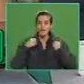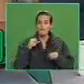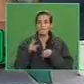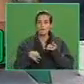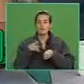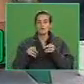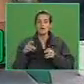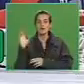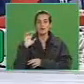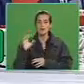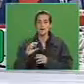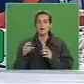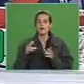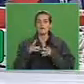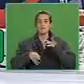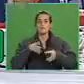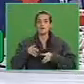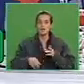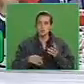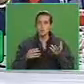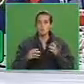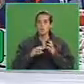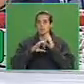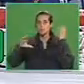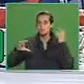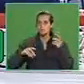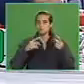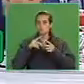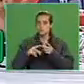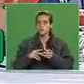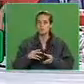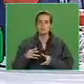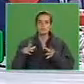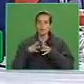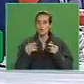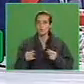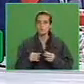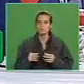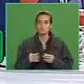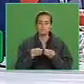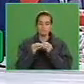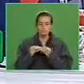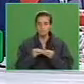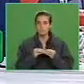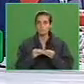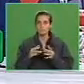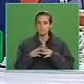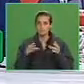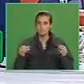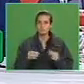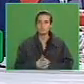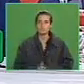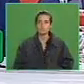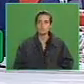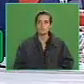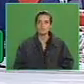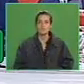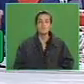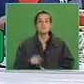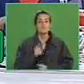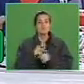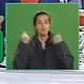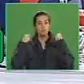Metro de Caracas a los operadores de trenes, Metrobús, etcétera, estaciones, todo eso, mantenimiento. Uno tiene